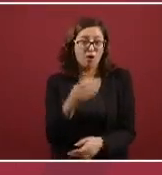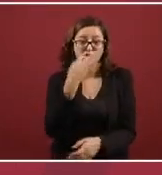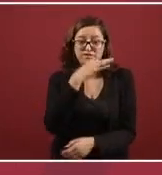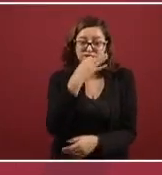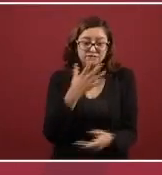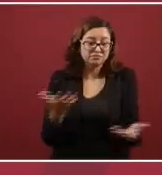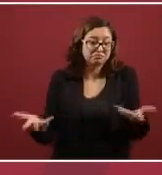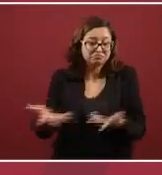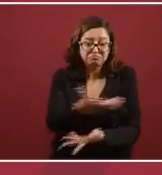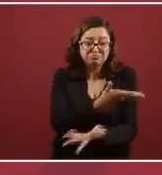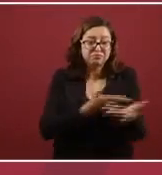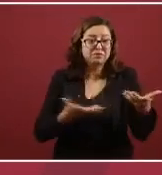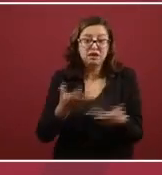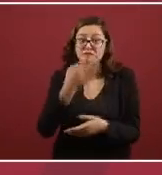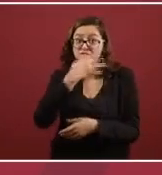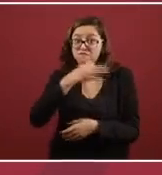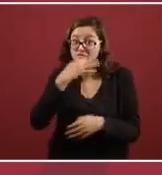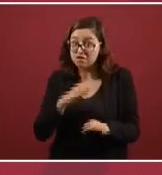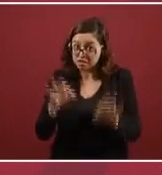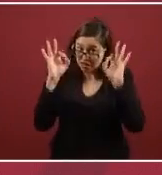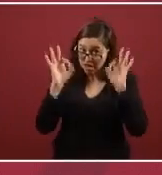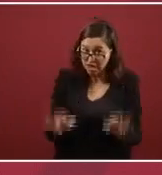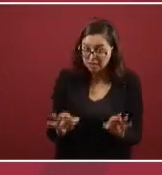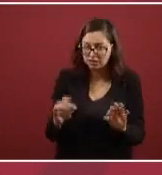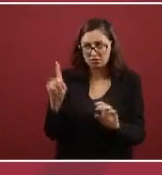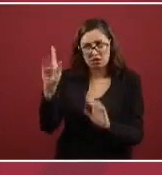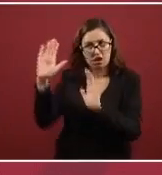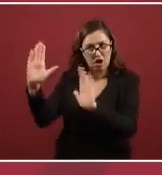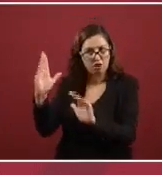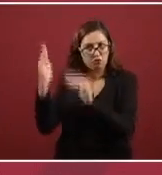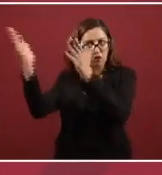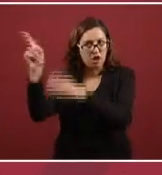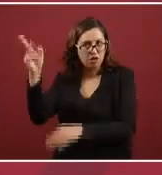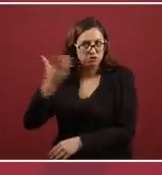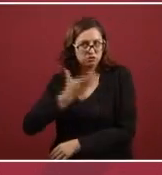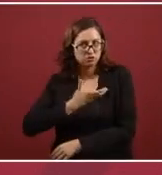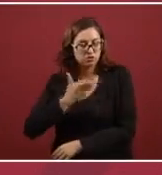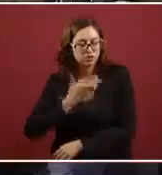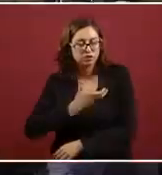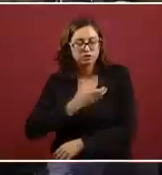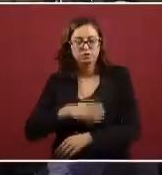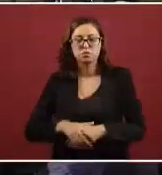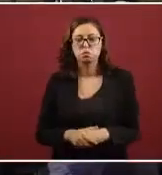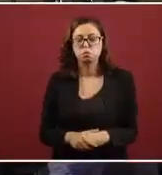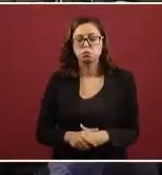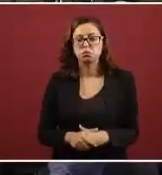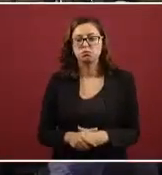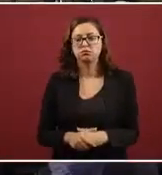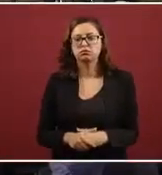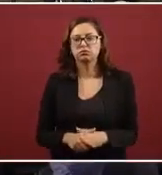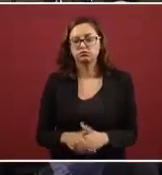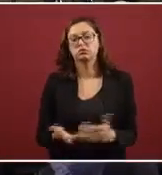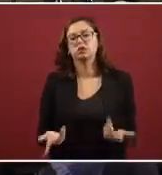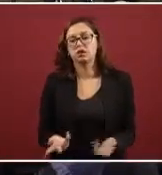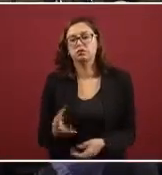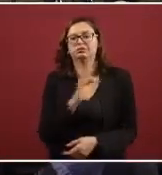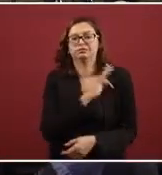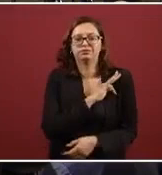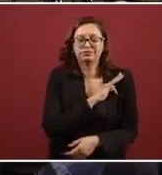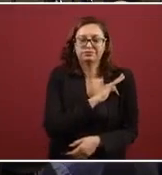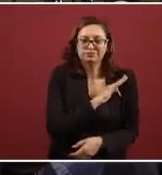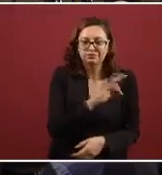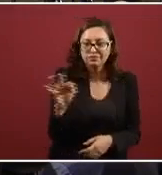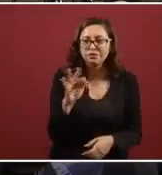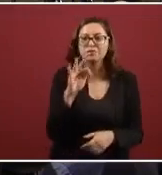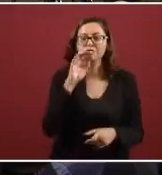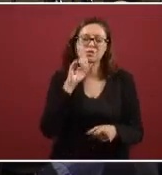fiesta es hacia afuera de Palacio, y desde luego pues la intención es que también se pueda seguir en la